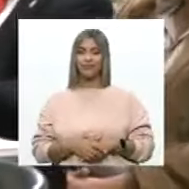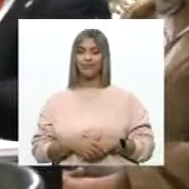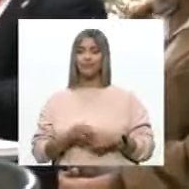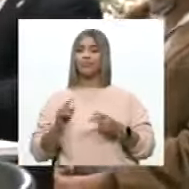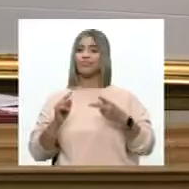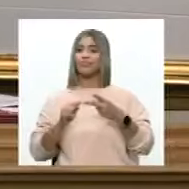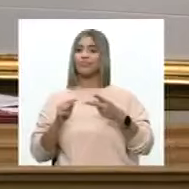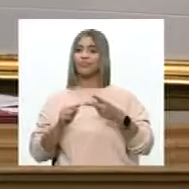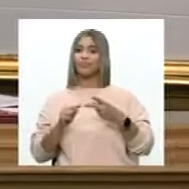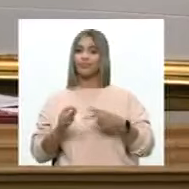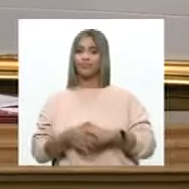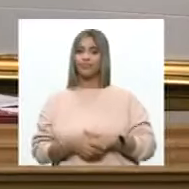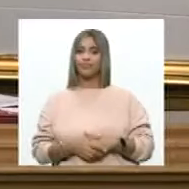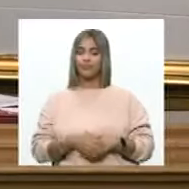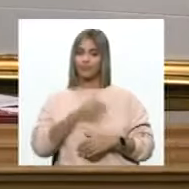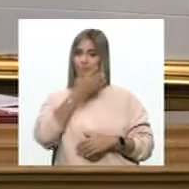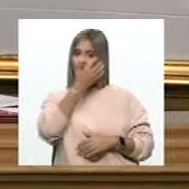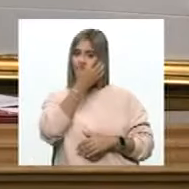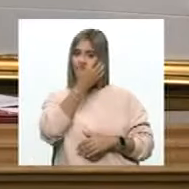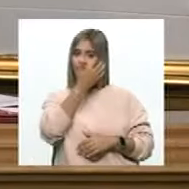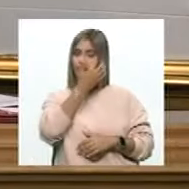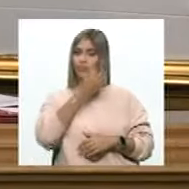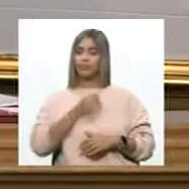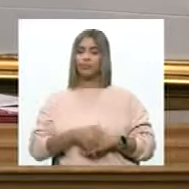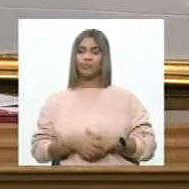Siguiente punto del orden del día, señora secretaria.